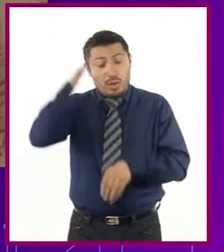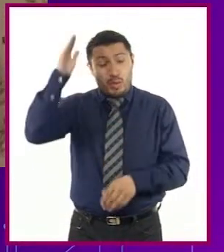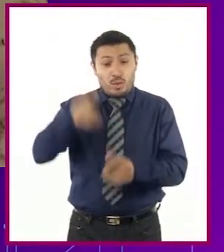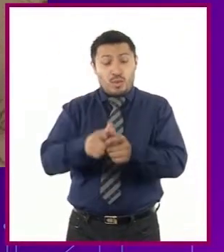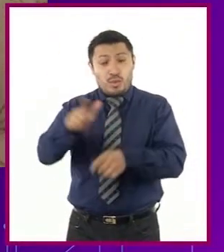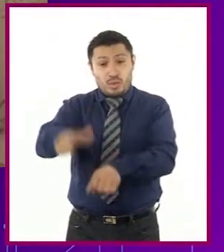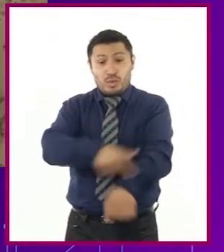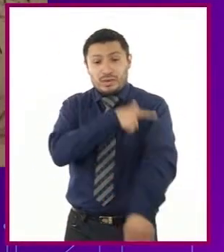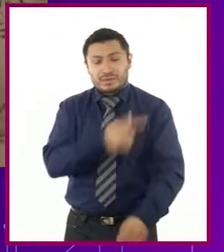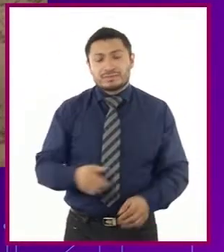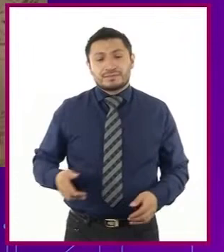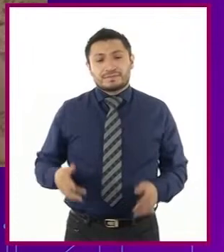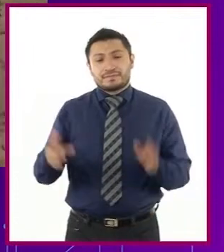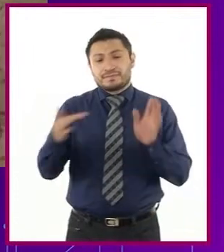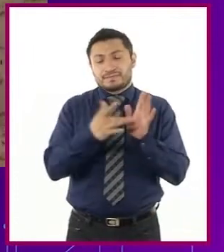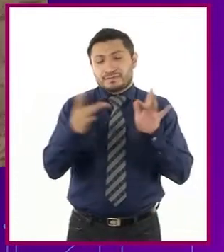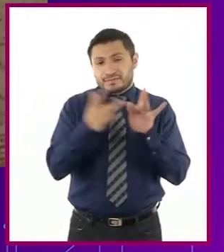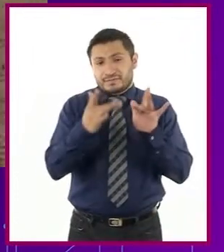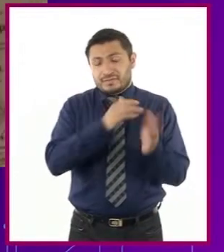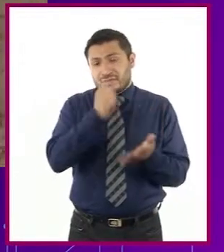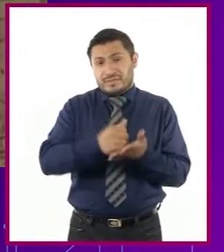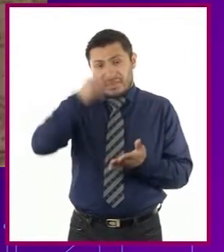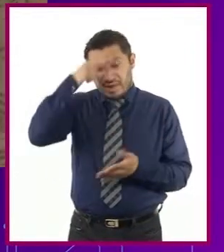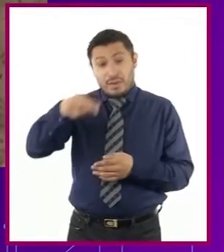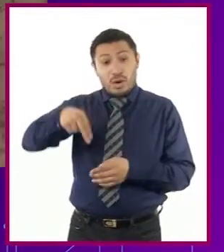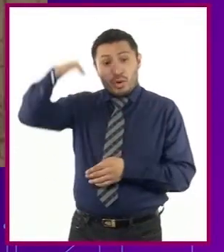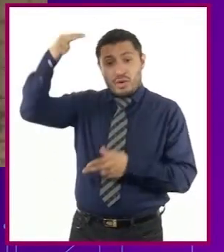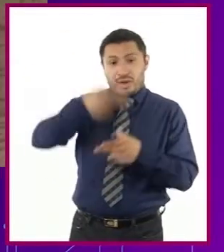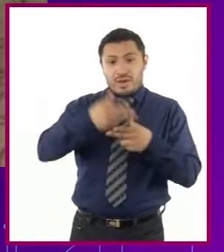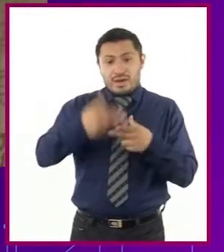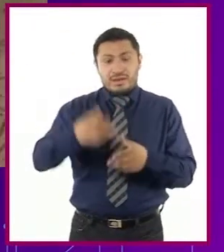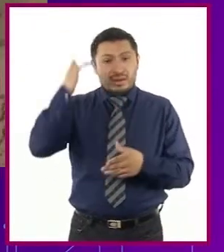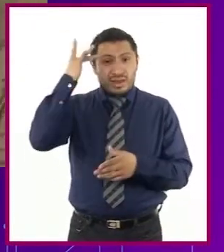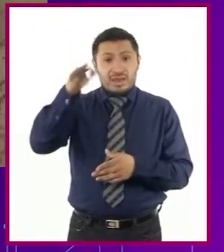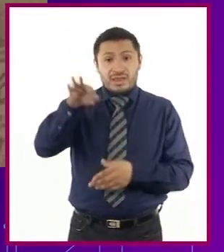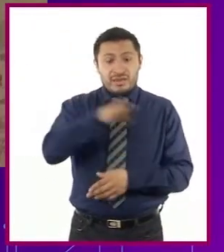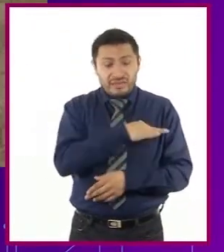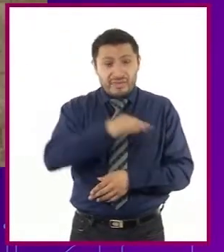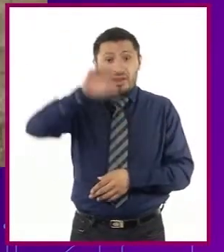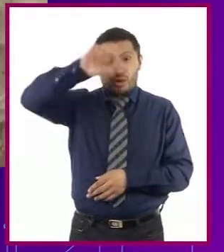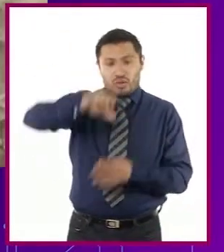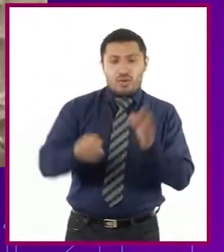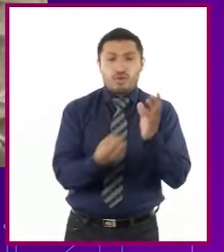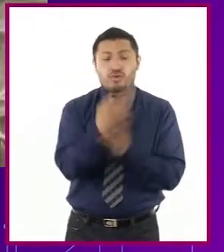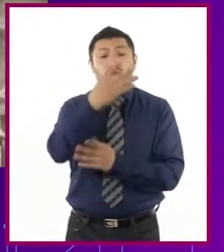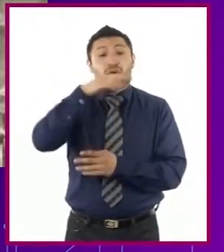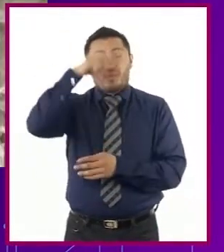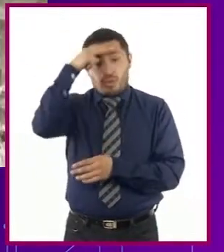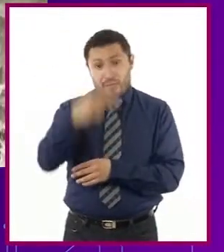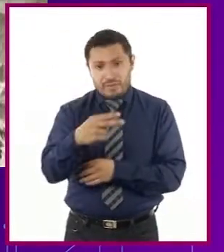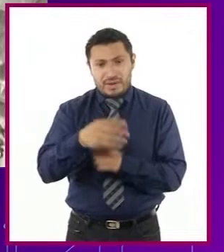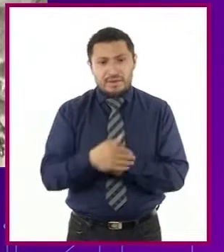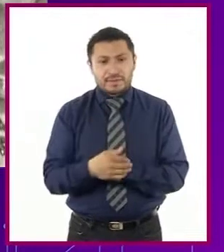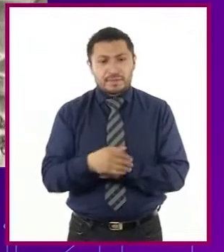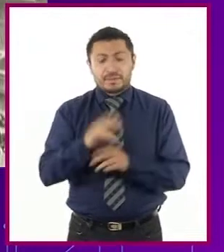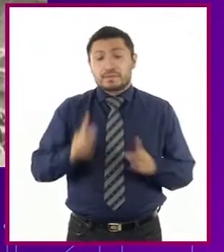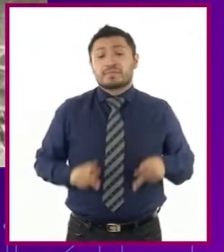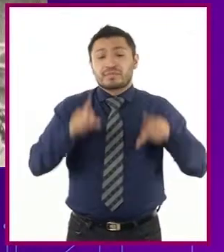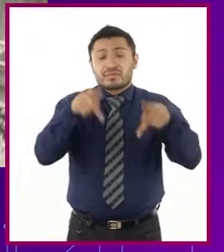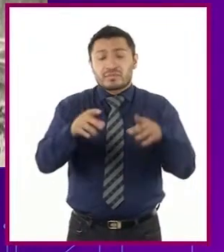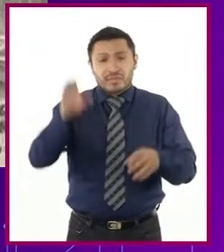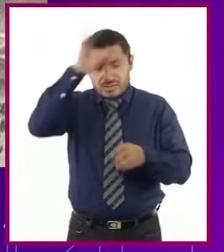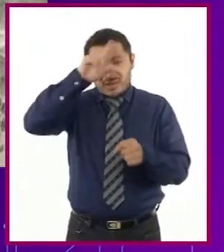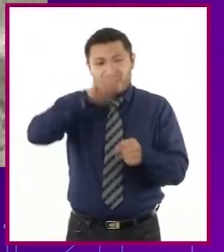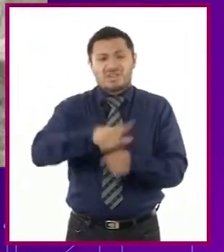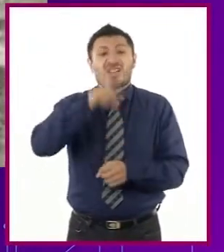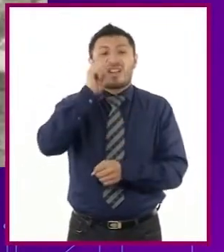principal conectaba a la Ciudad de México con el norte hasta Santa Fe, hoy Nuevo México. Un puente cultural que